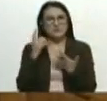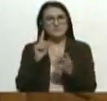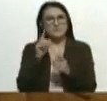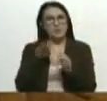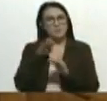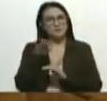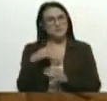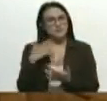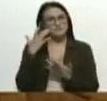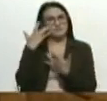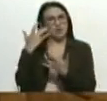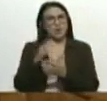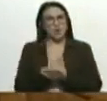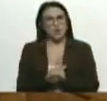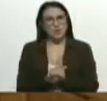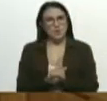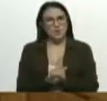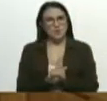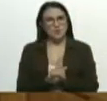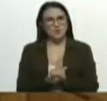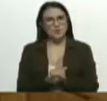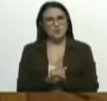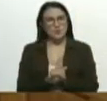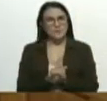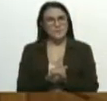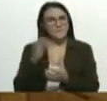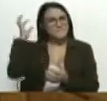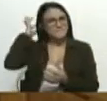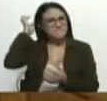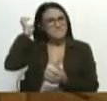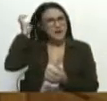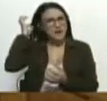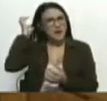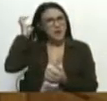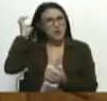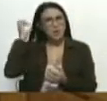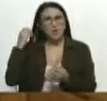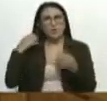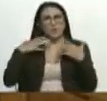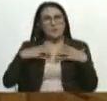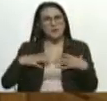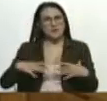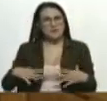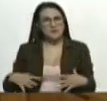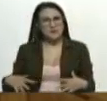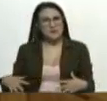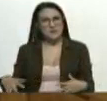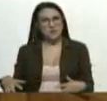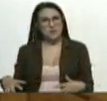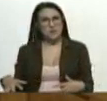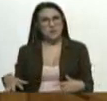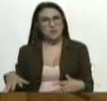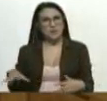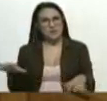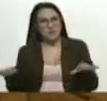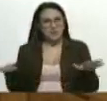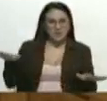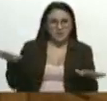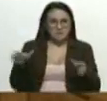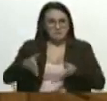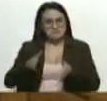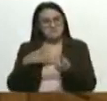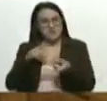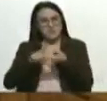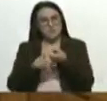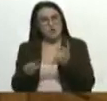era una mota de pelo con un vestidito tambaleándose por la acera y mi esposa la